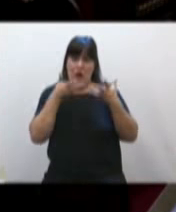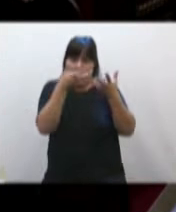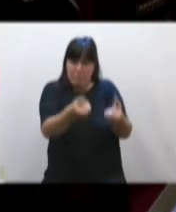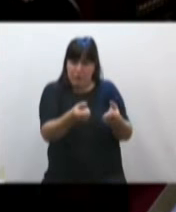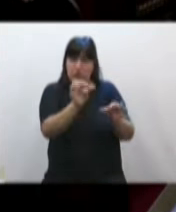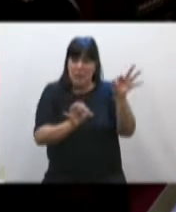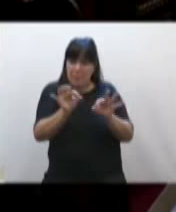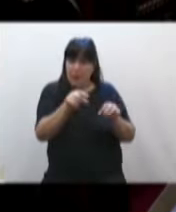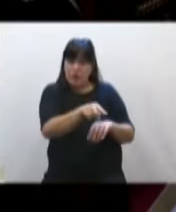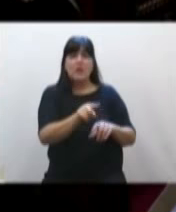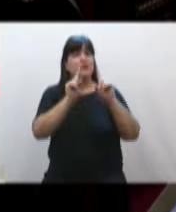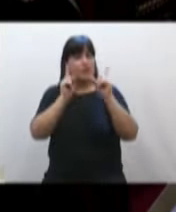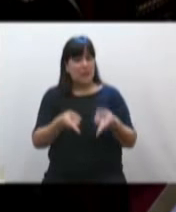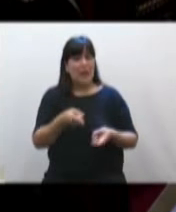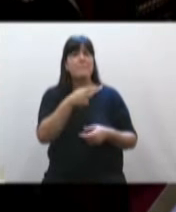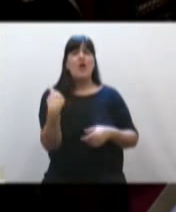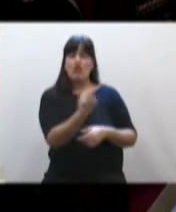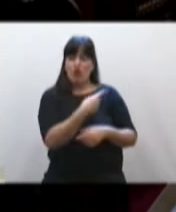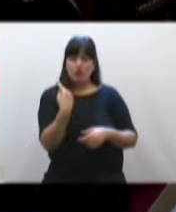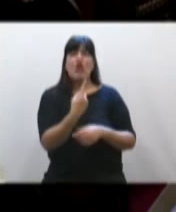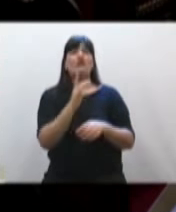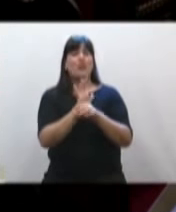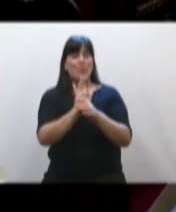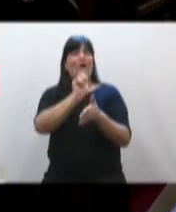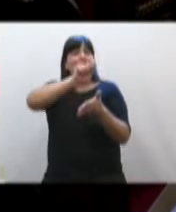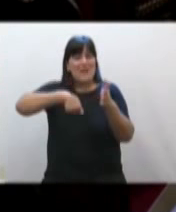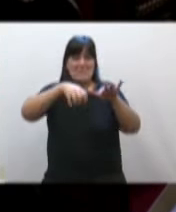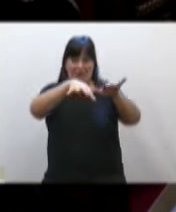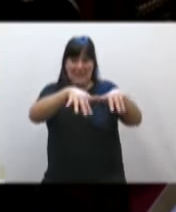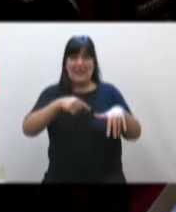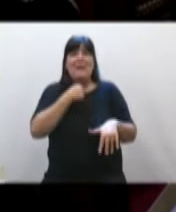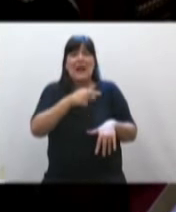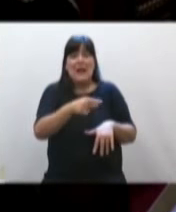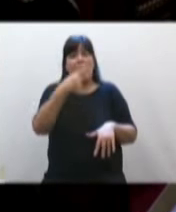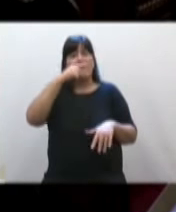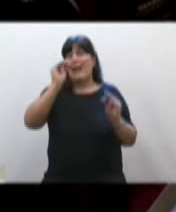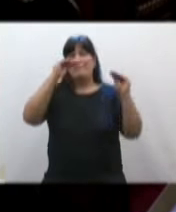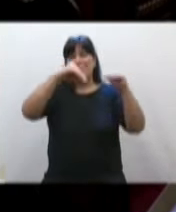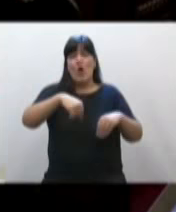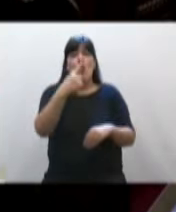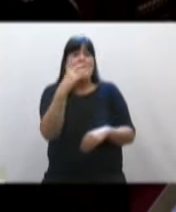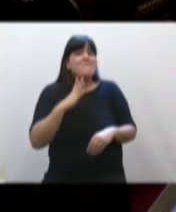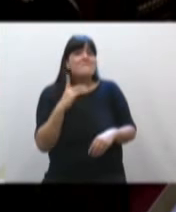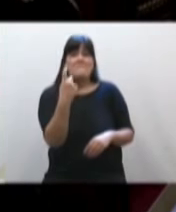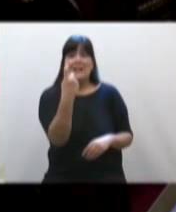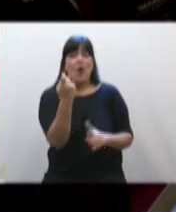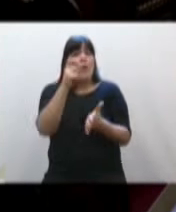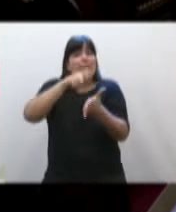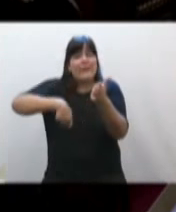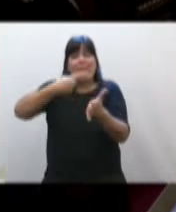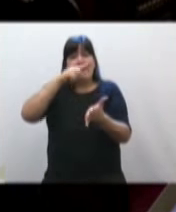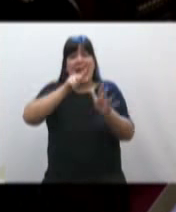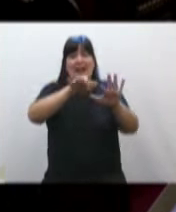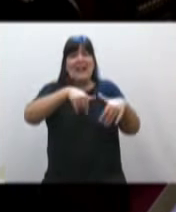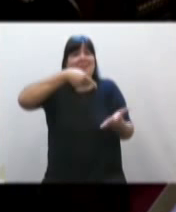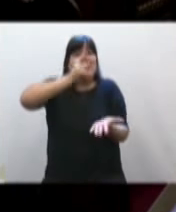viene. Bien, ¿crees que vas a poder tener algún testimonio en la previa de una noche, de una jornada que será muy larga, Paula? Sí,